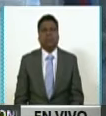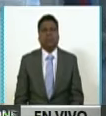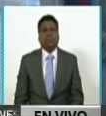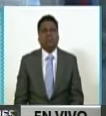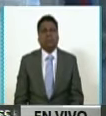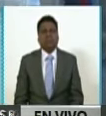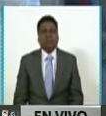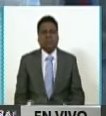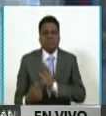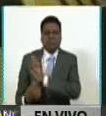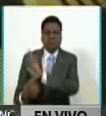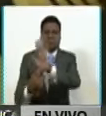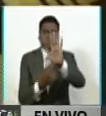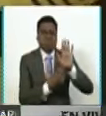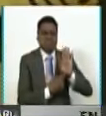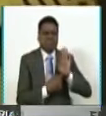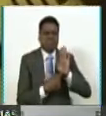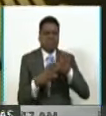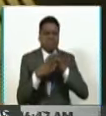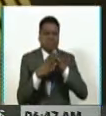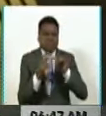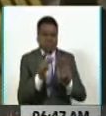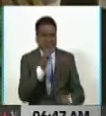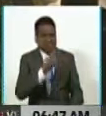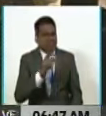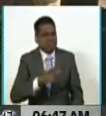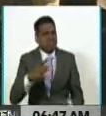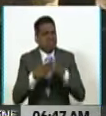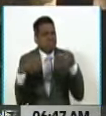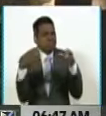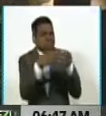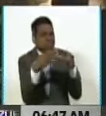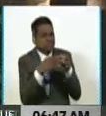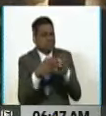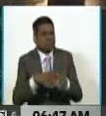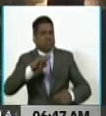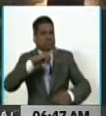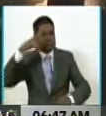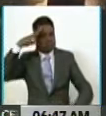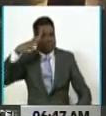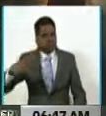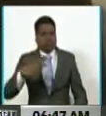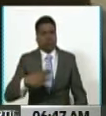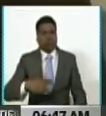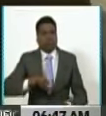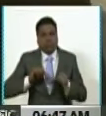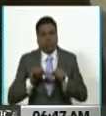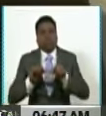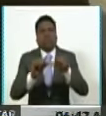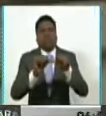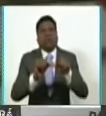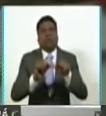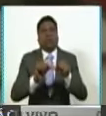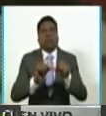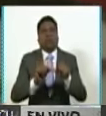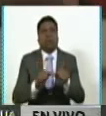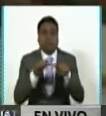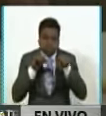Que expresa entonces que todo el Poder Ejecutivo, la Fuerza Armada Nacional Bolivariana, seguirá levantando las banderas